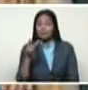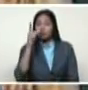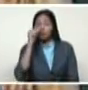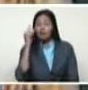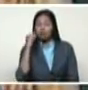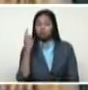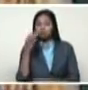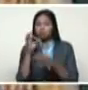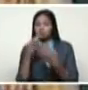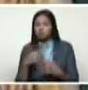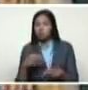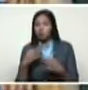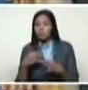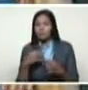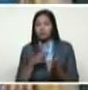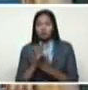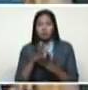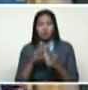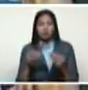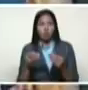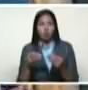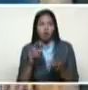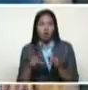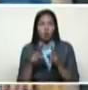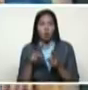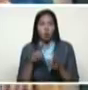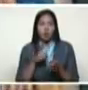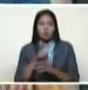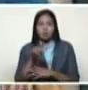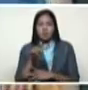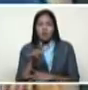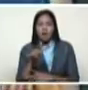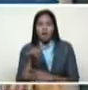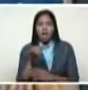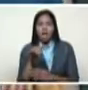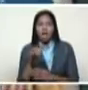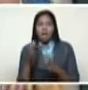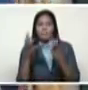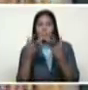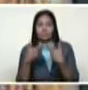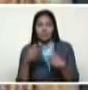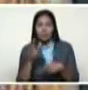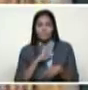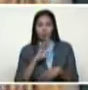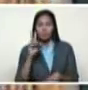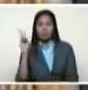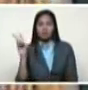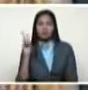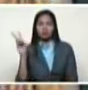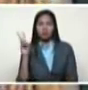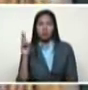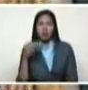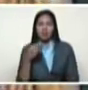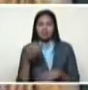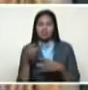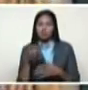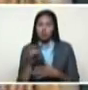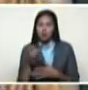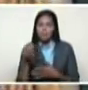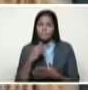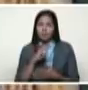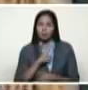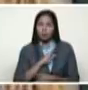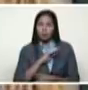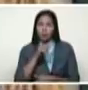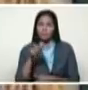comunes, sobre todo a la clase media venezolana y a la clase empresarial venezolana. Le hacen daño a su propia